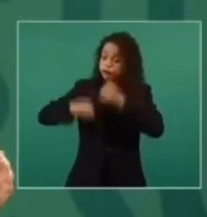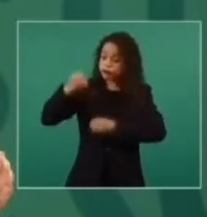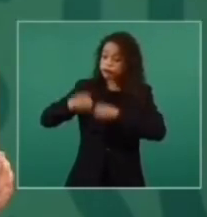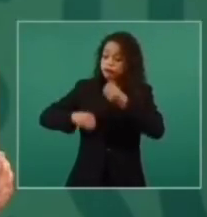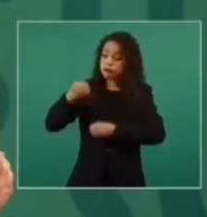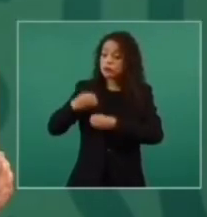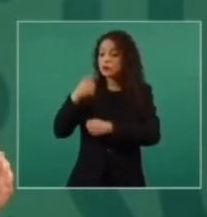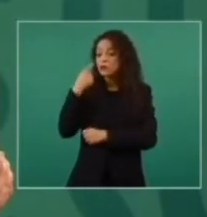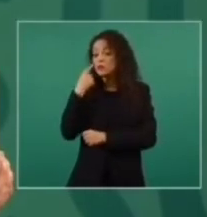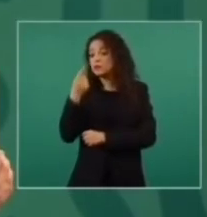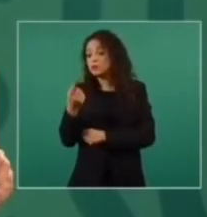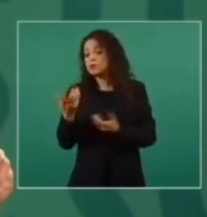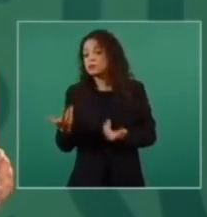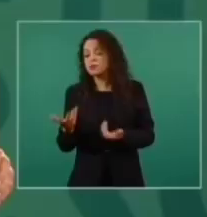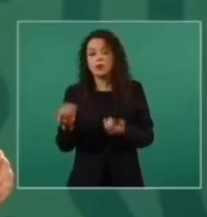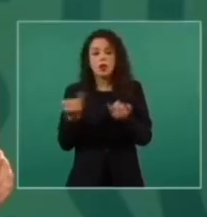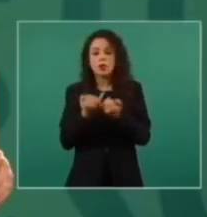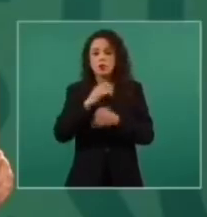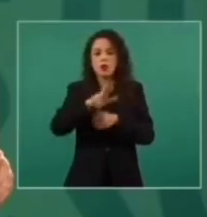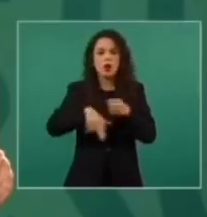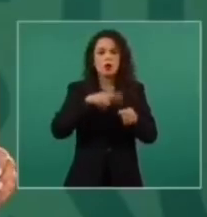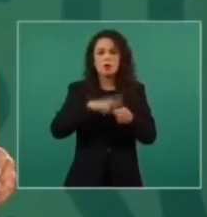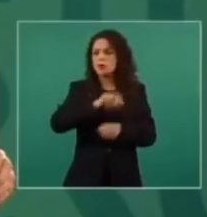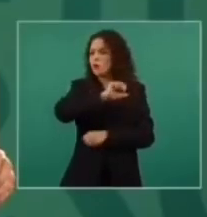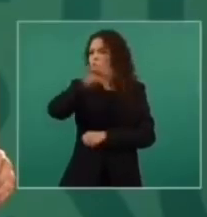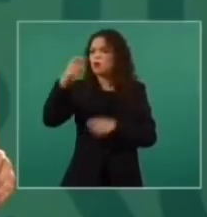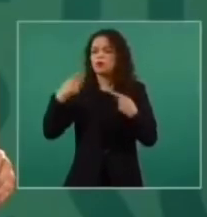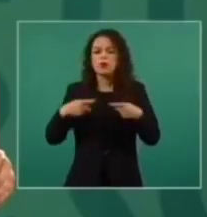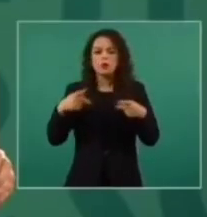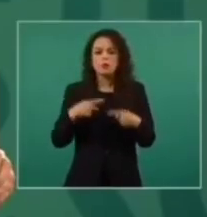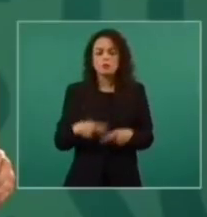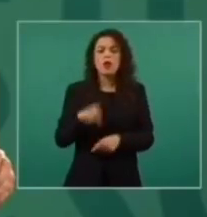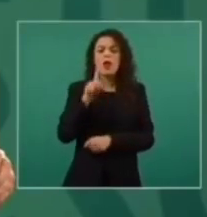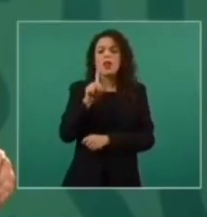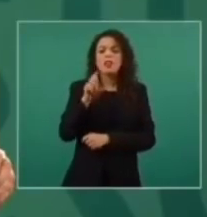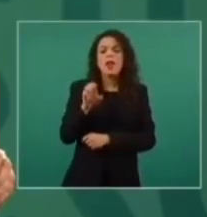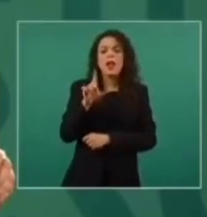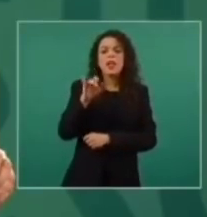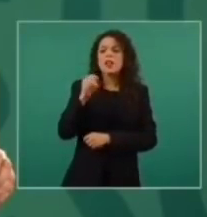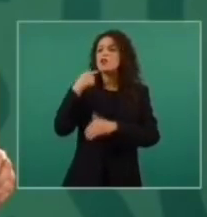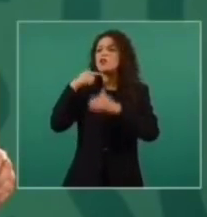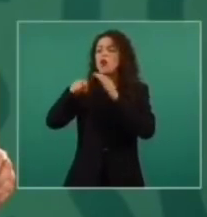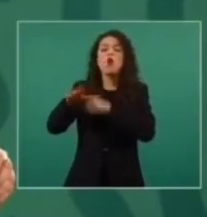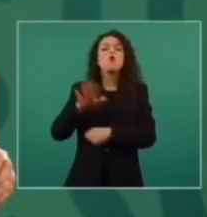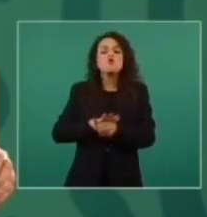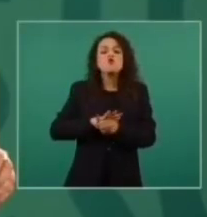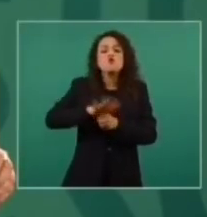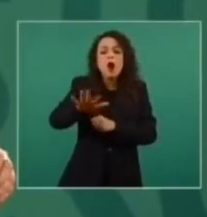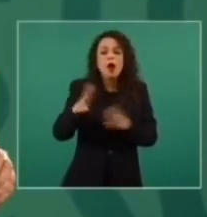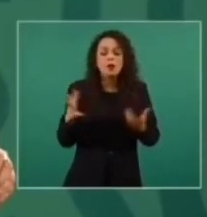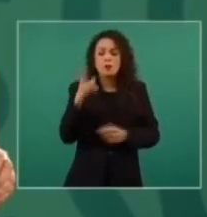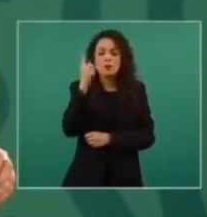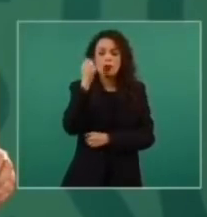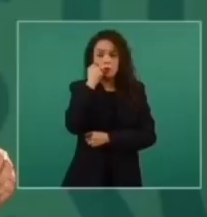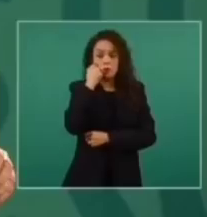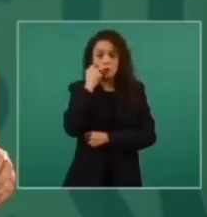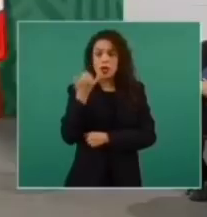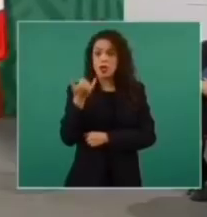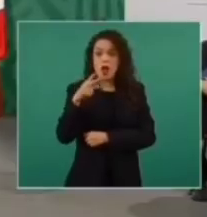como cualquier otro ciudadano, por cualquier delito, que ya no tenga fuero.